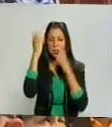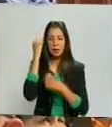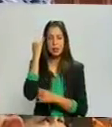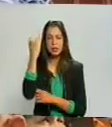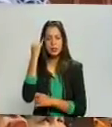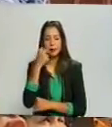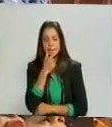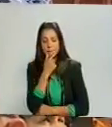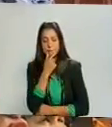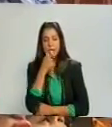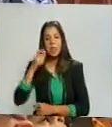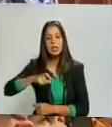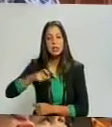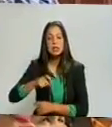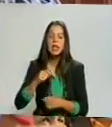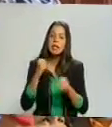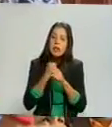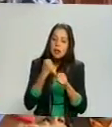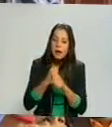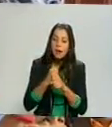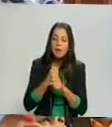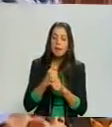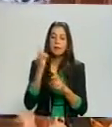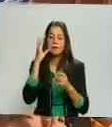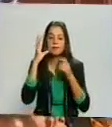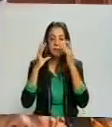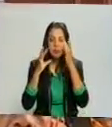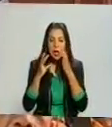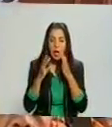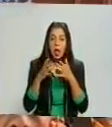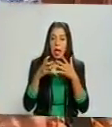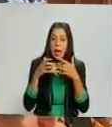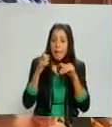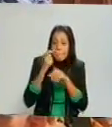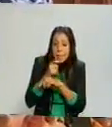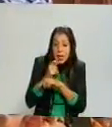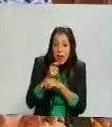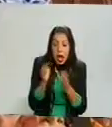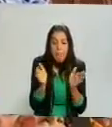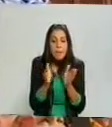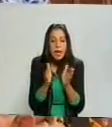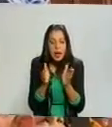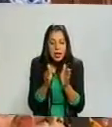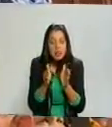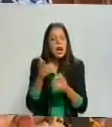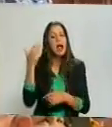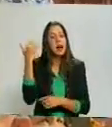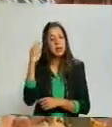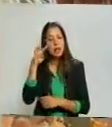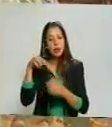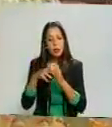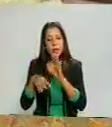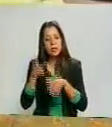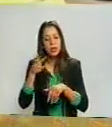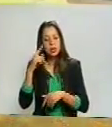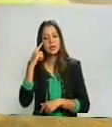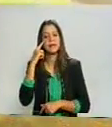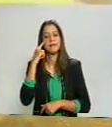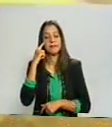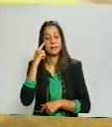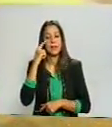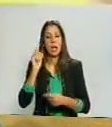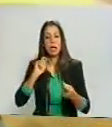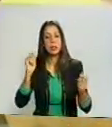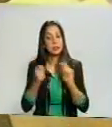era necesario trabajar todo lo que tenía que ver con la pequeña minería. Para aquella época se trabajó una